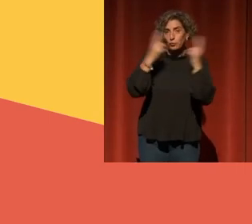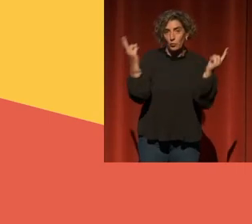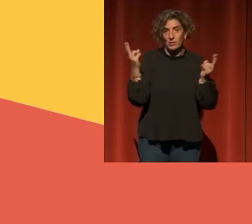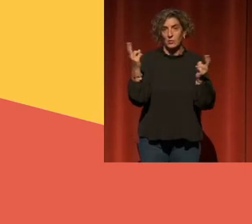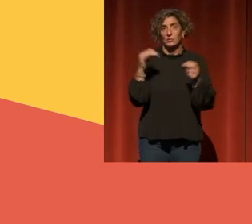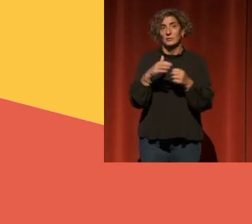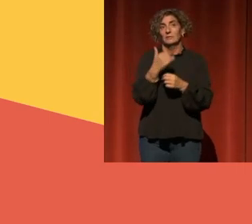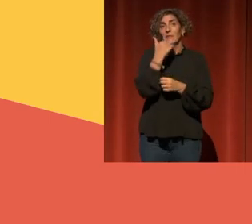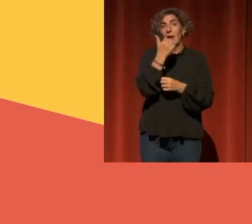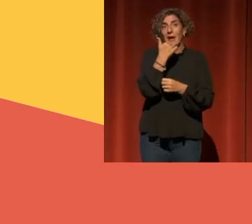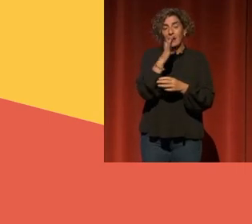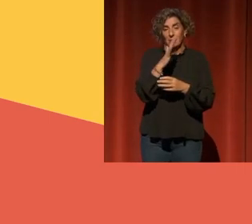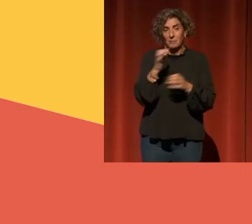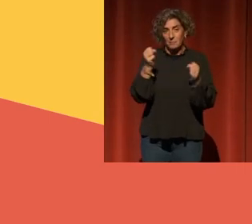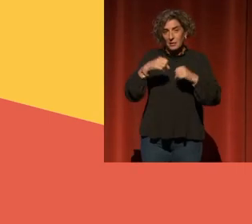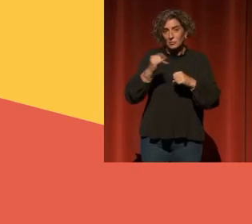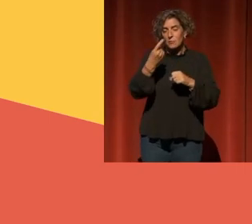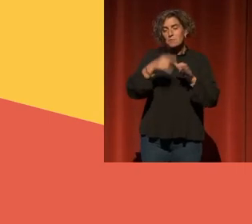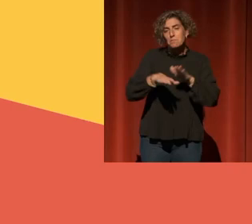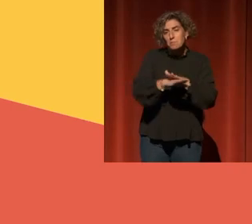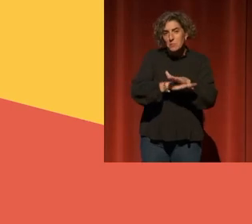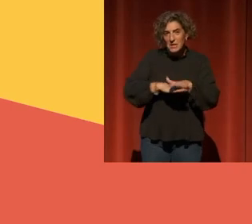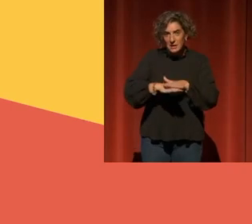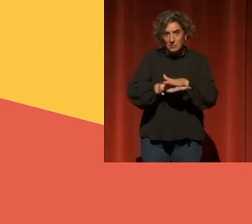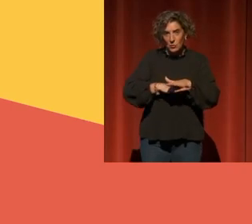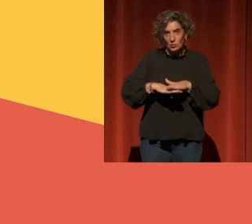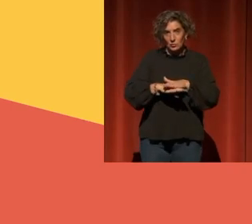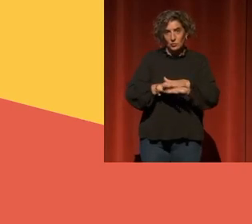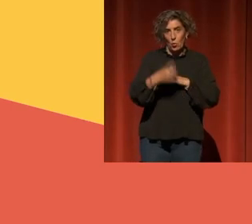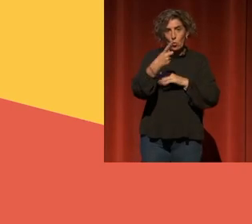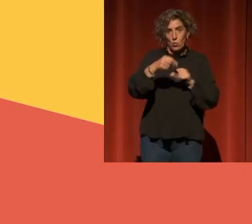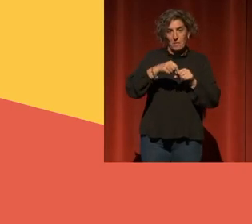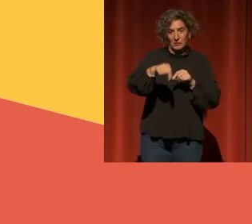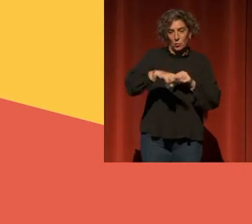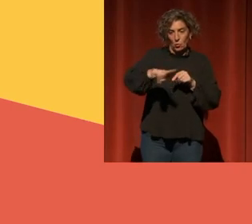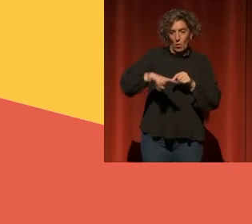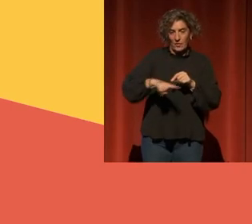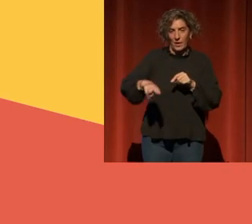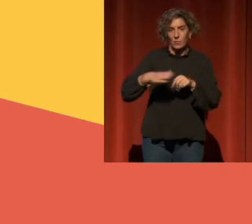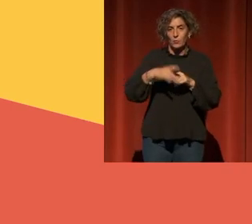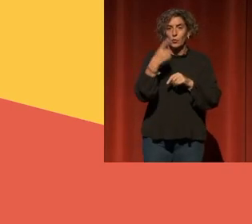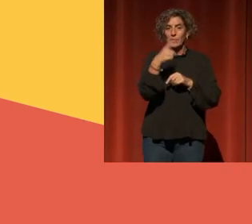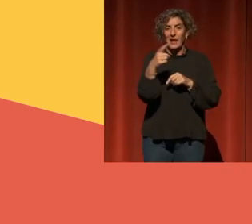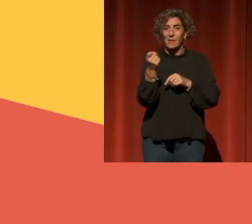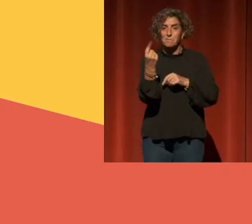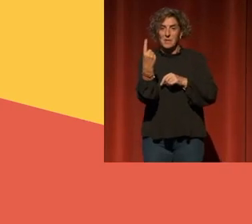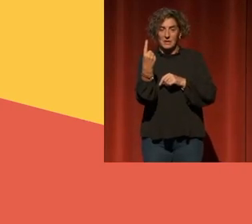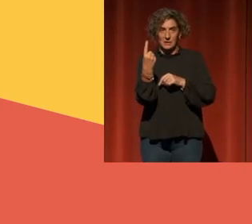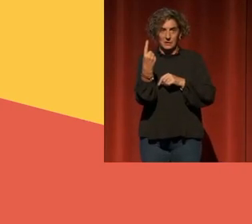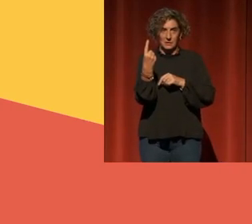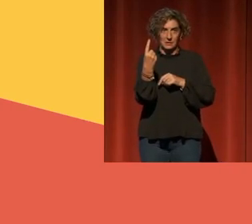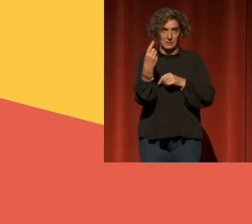debieran ofertar unos mínimos por ejemplo 1 m cu por cada 1000 habitantes pero es que no es así